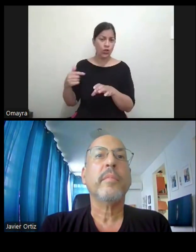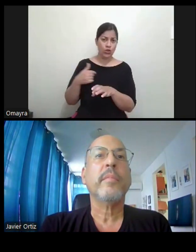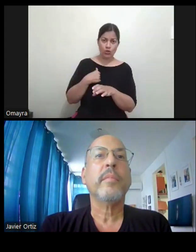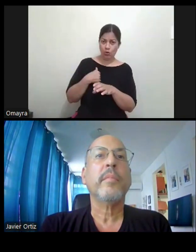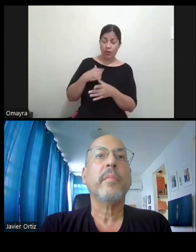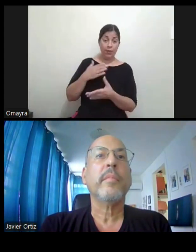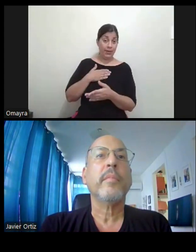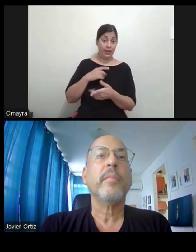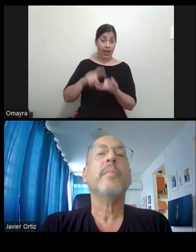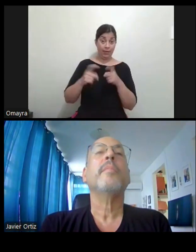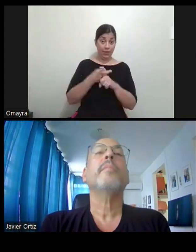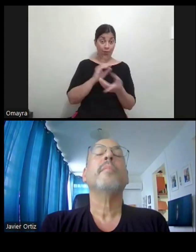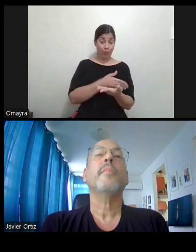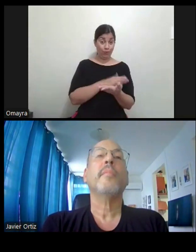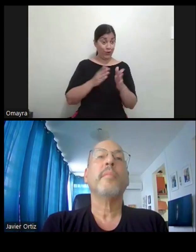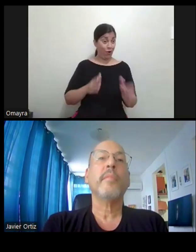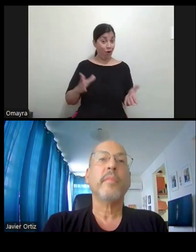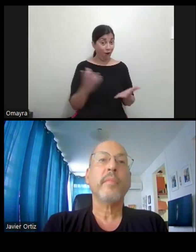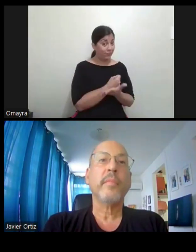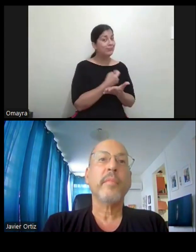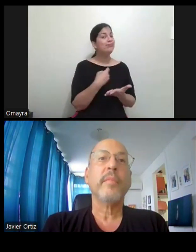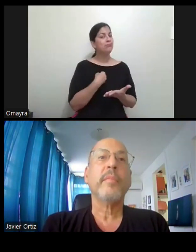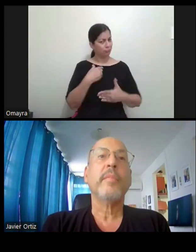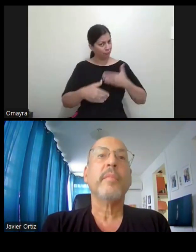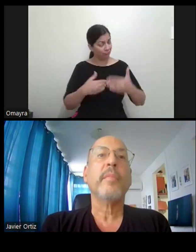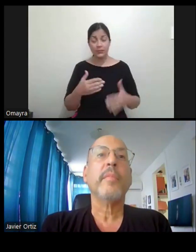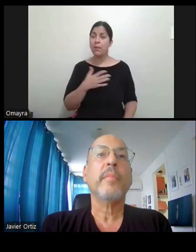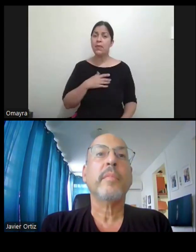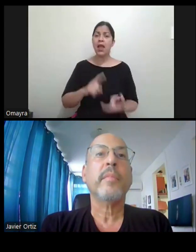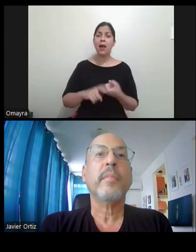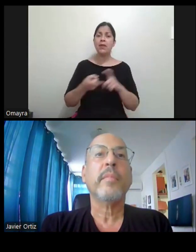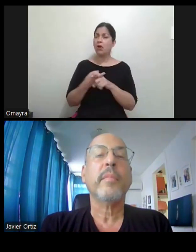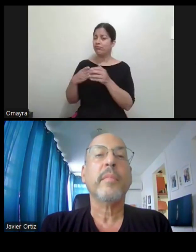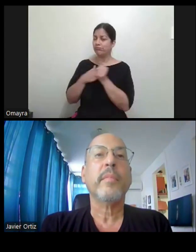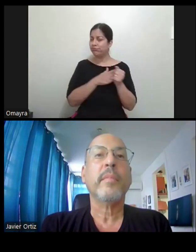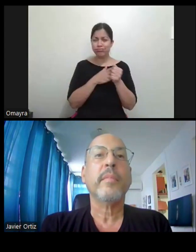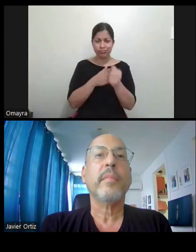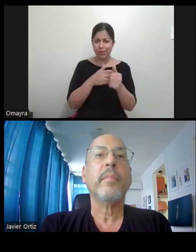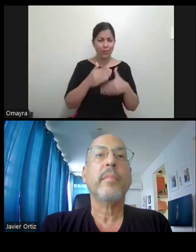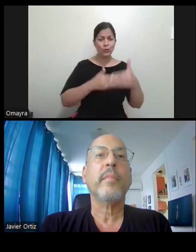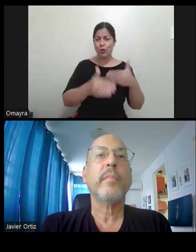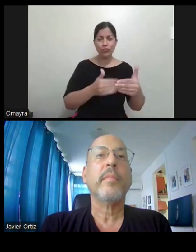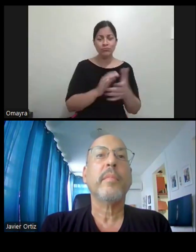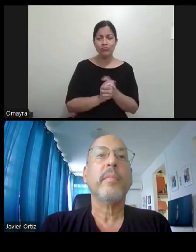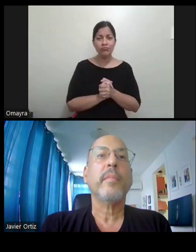músicos. Y de repente mis amigos me fueron llevando a la producción y a la producción y a la producción.